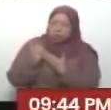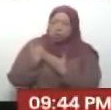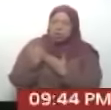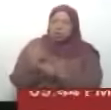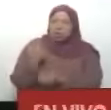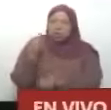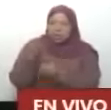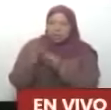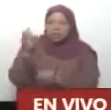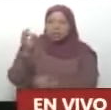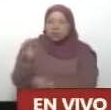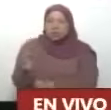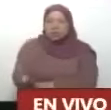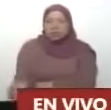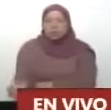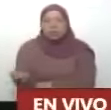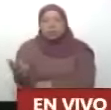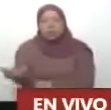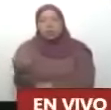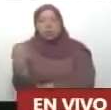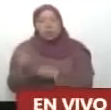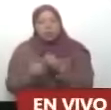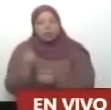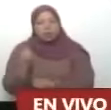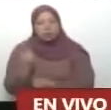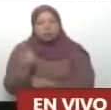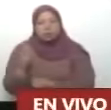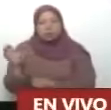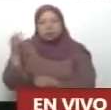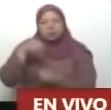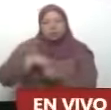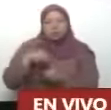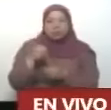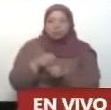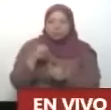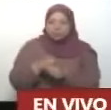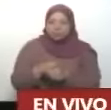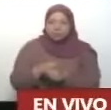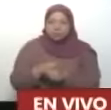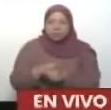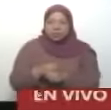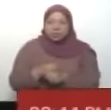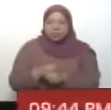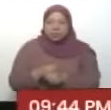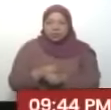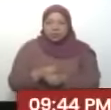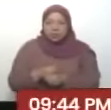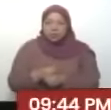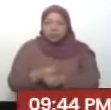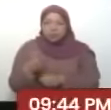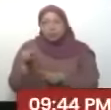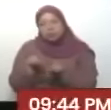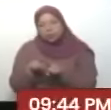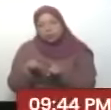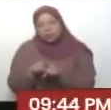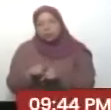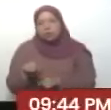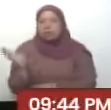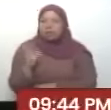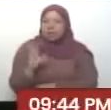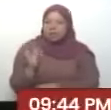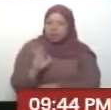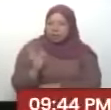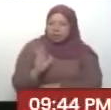gran éxito, sí. Mira, ¿cómo estuvo esa gira? ¿Tú te incorporaste a la gira? Sí. No tanto como Winston, acuerdas? Caracas nada